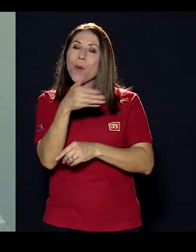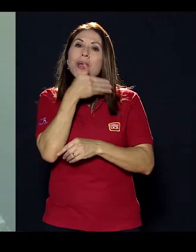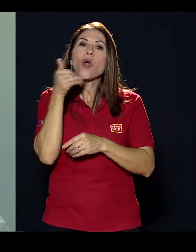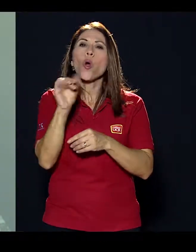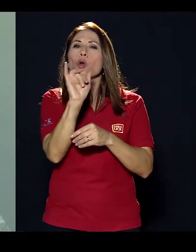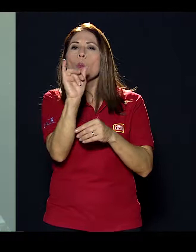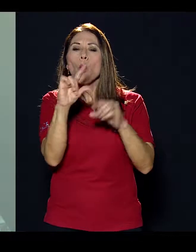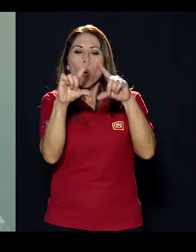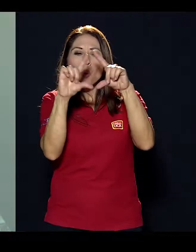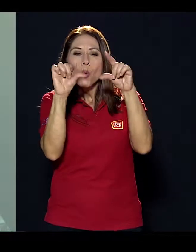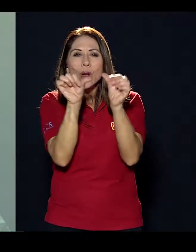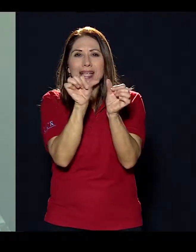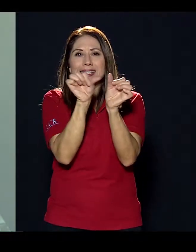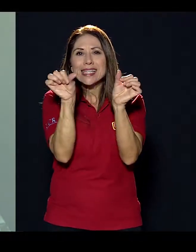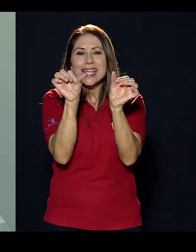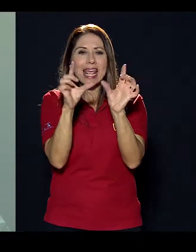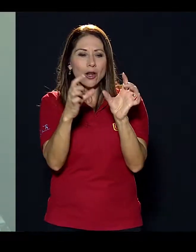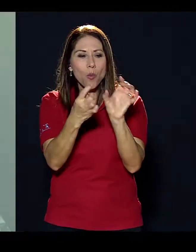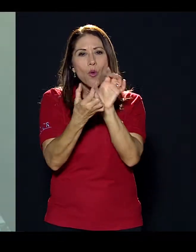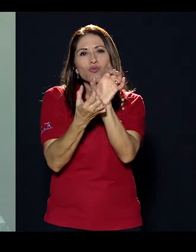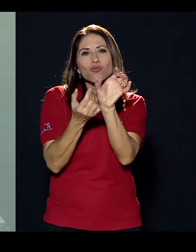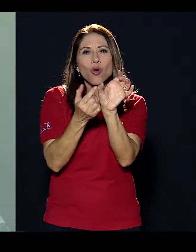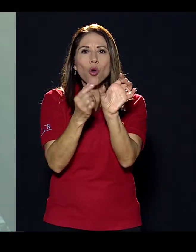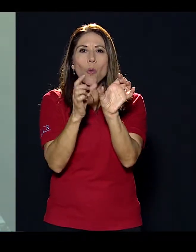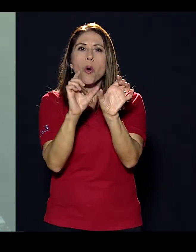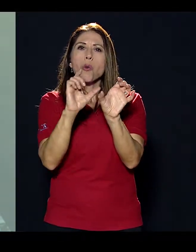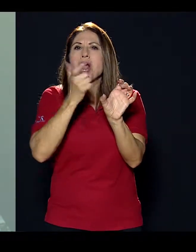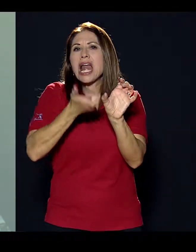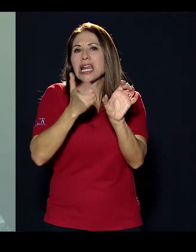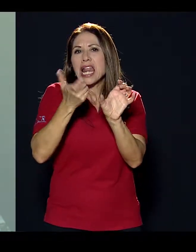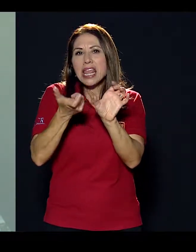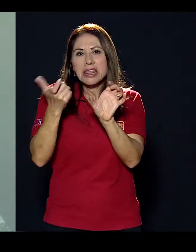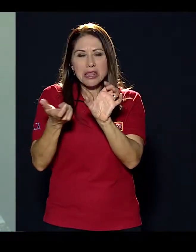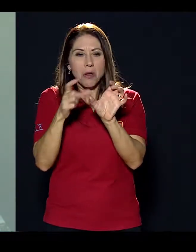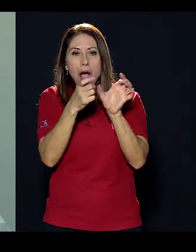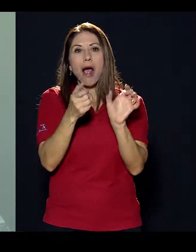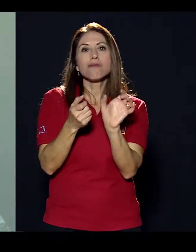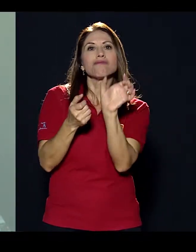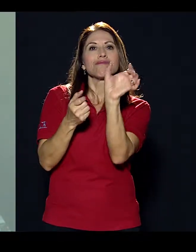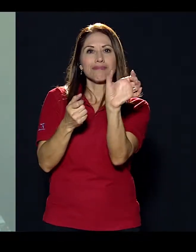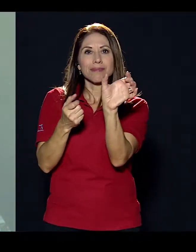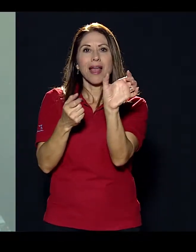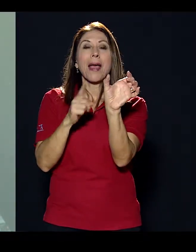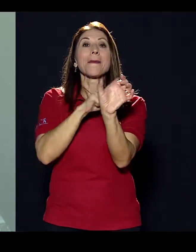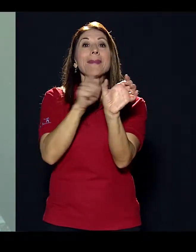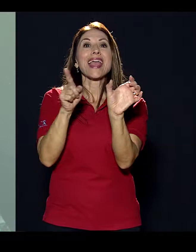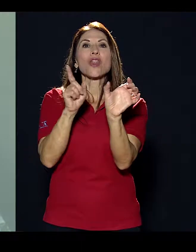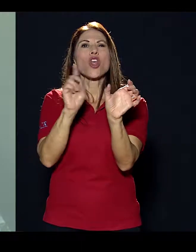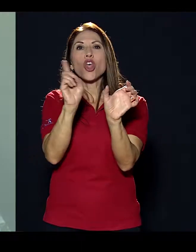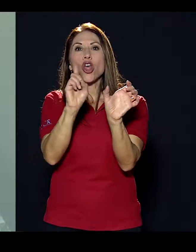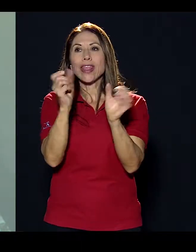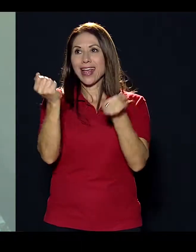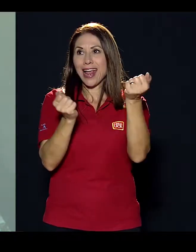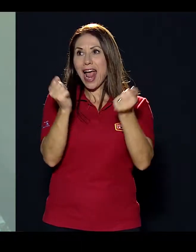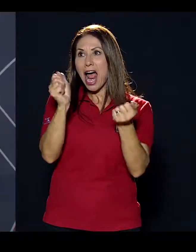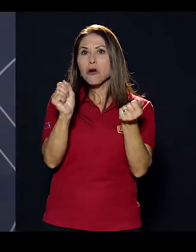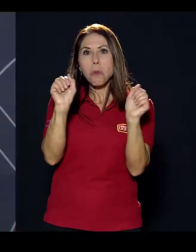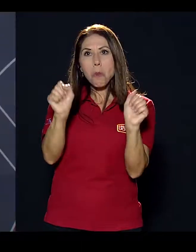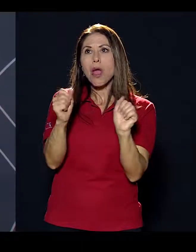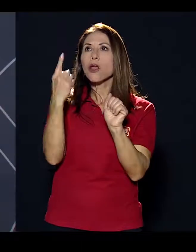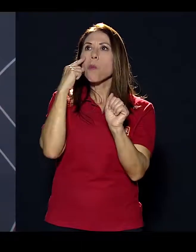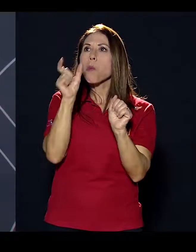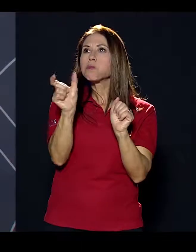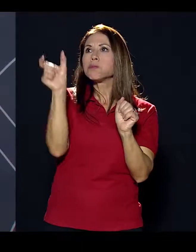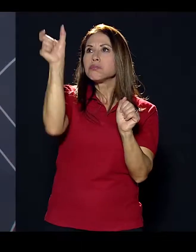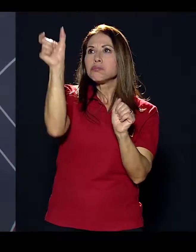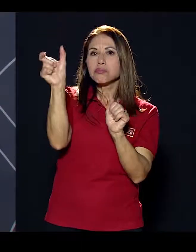que estamos diseñando precisamente, o de fiche o carnet, como lo queramos llamar, pero que se coloca en un lugar visible mientras la